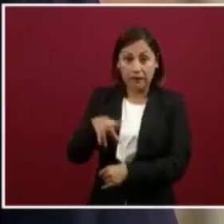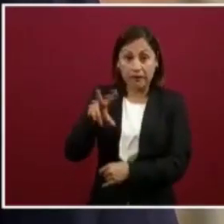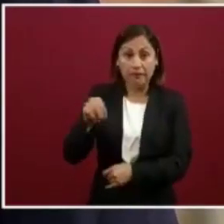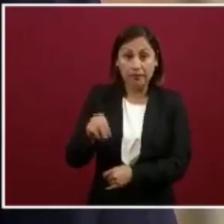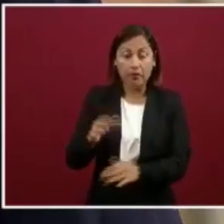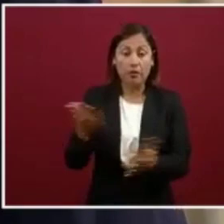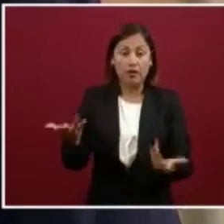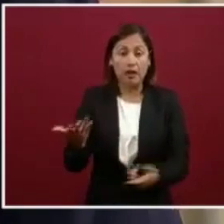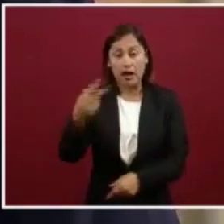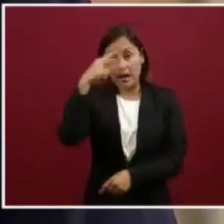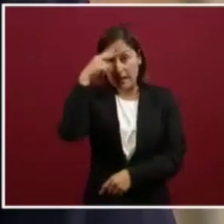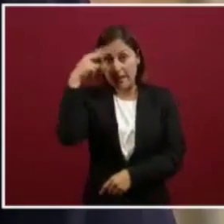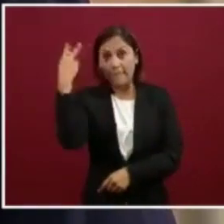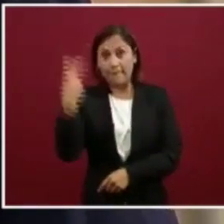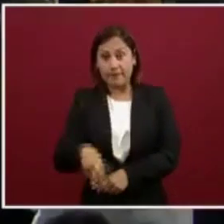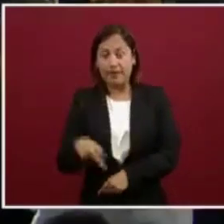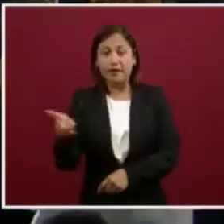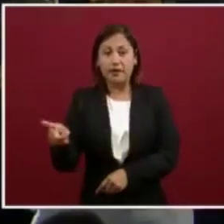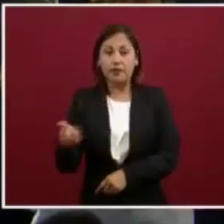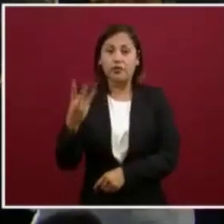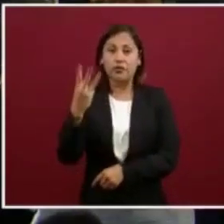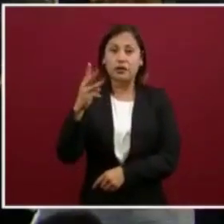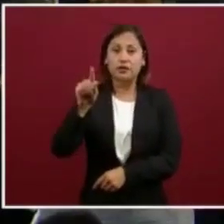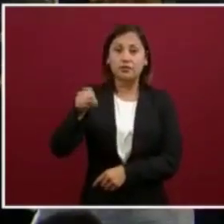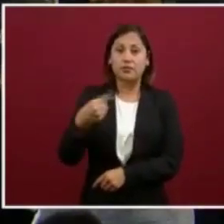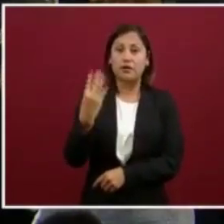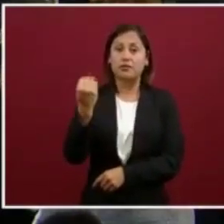esta renuncia 3,9% del PIB.